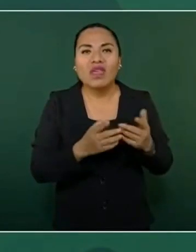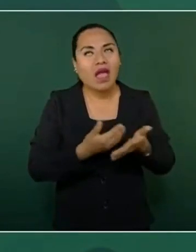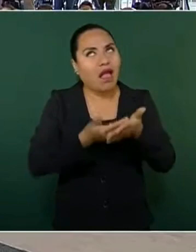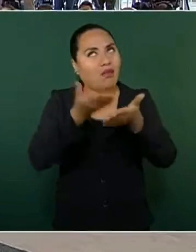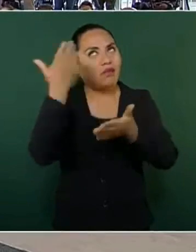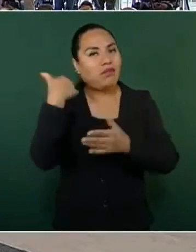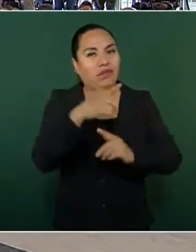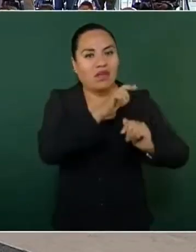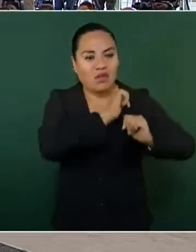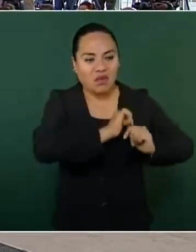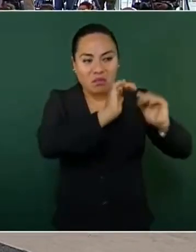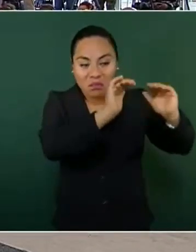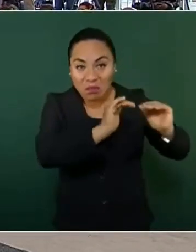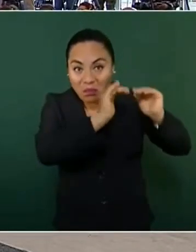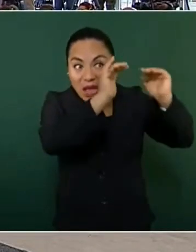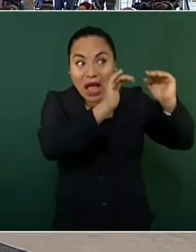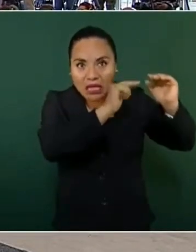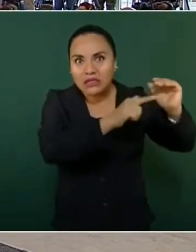arriba.